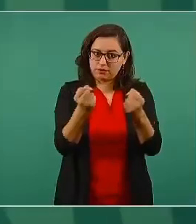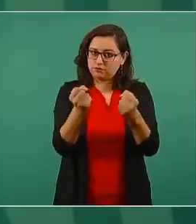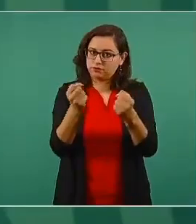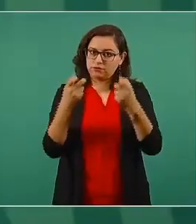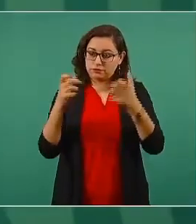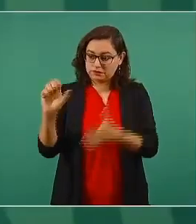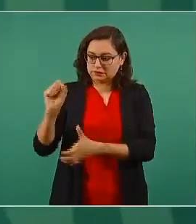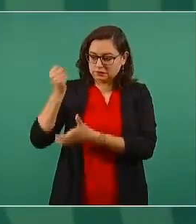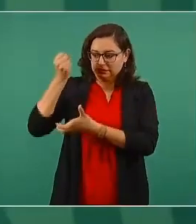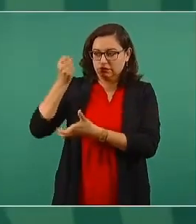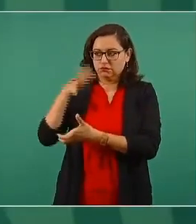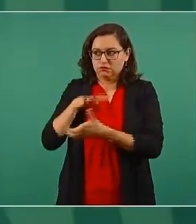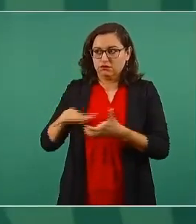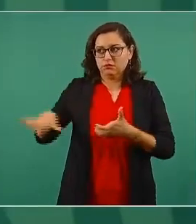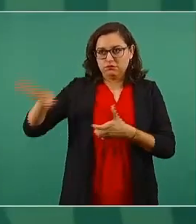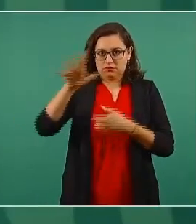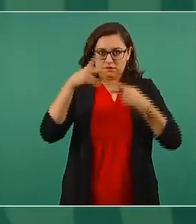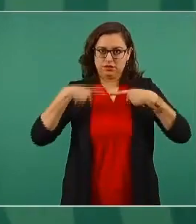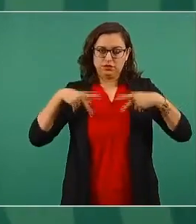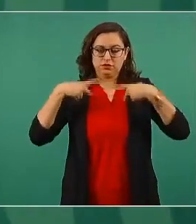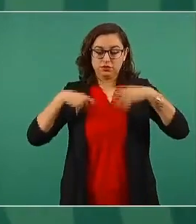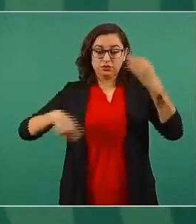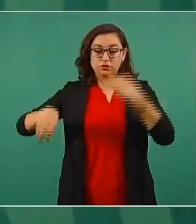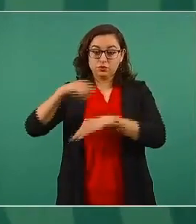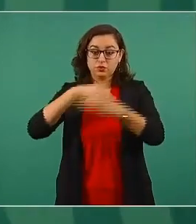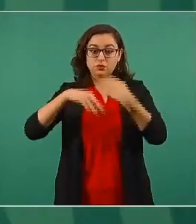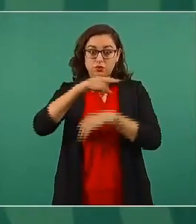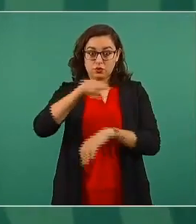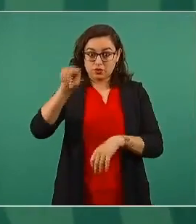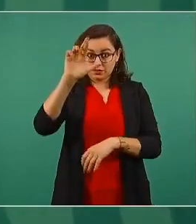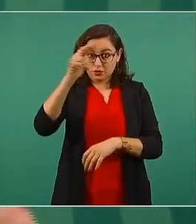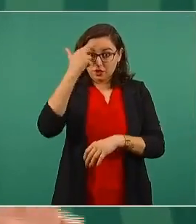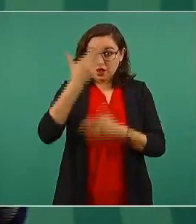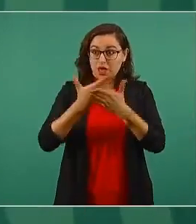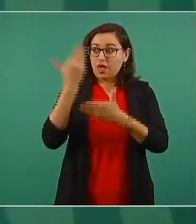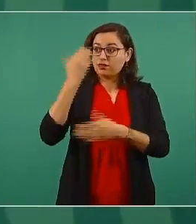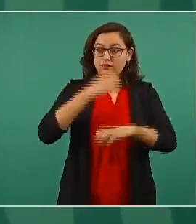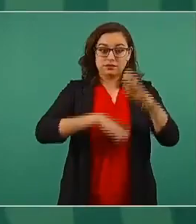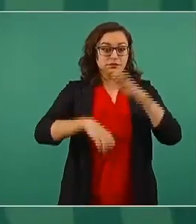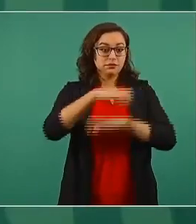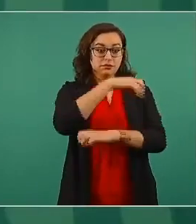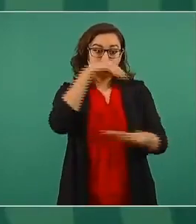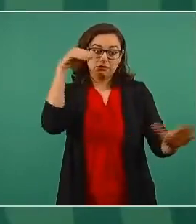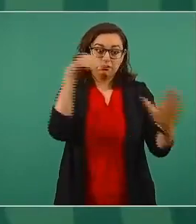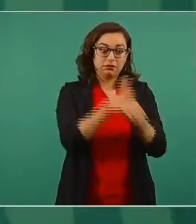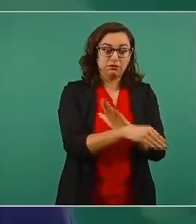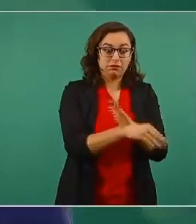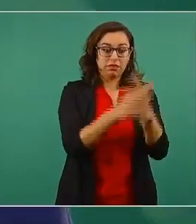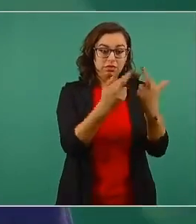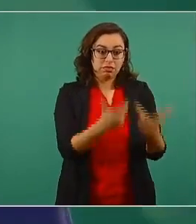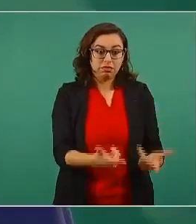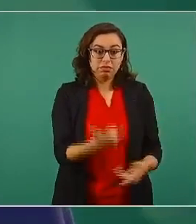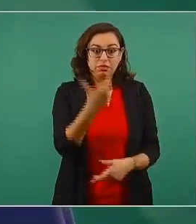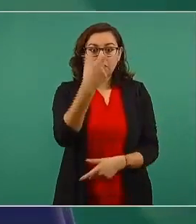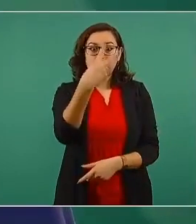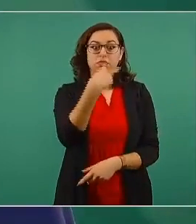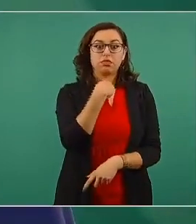acuérdense ustedes que quebraba una empresa y se le rescataba con dinero